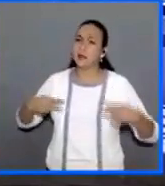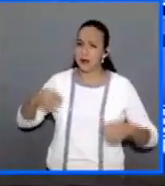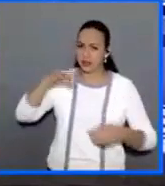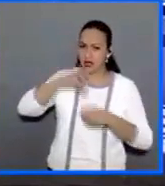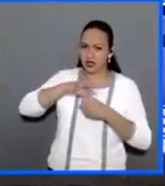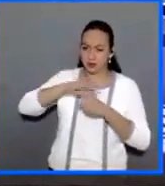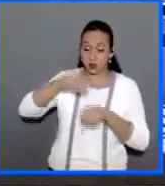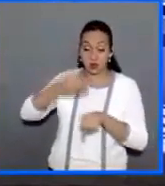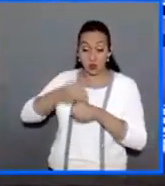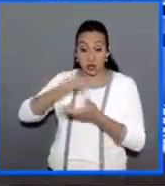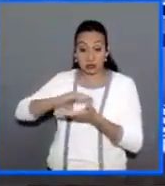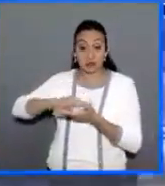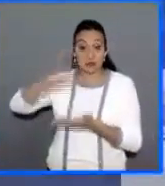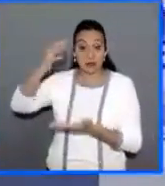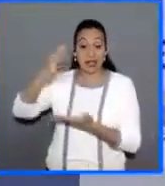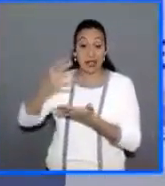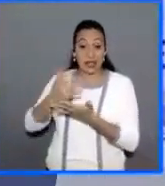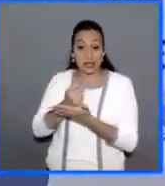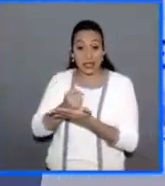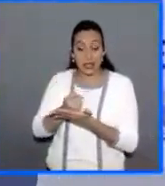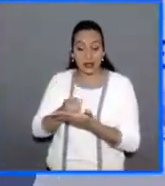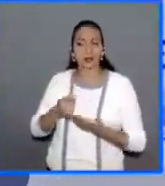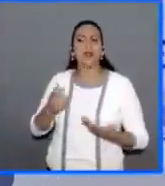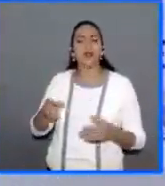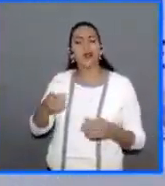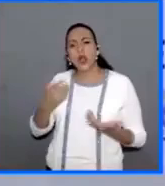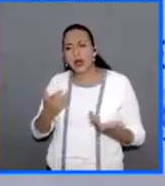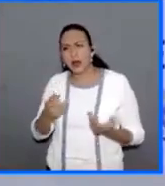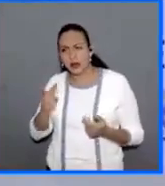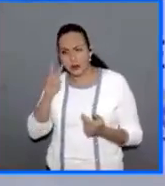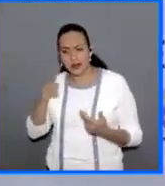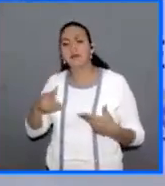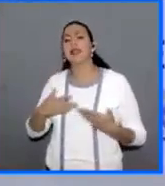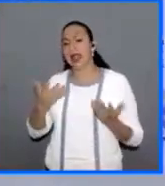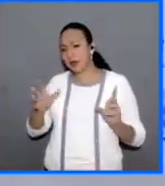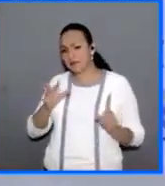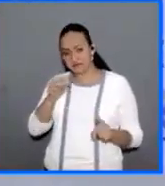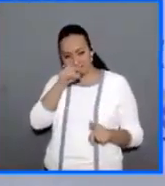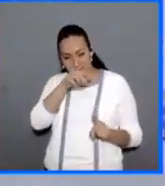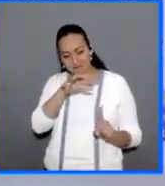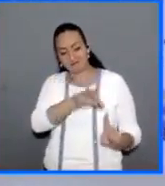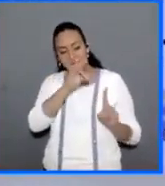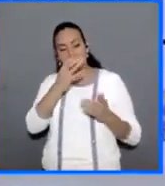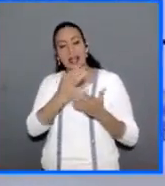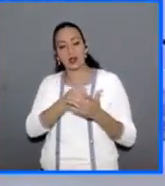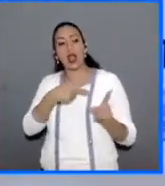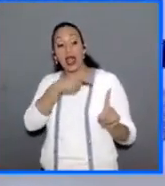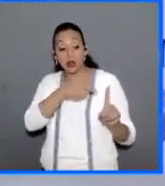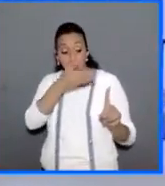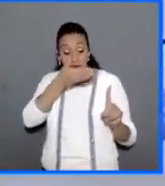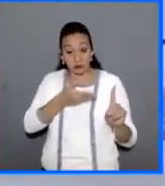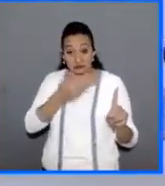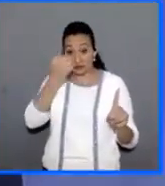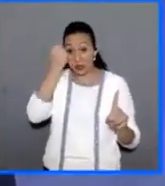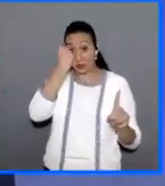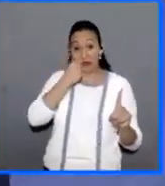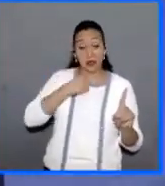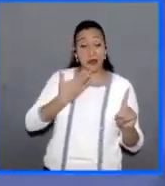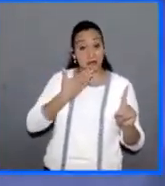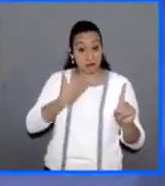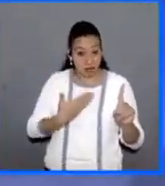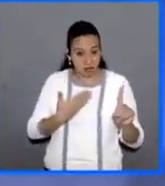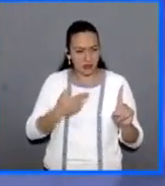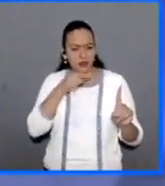de votos en la pasada elección judicial cumplan con los requisitos de elegibilidad que marca la ley y que no se encuentren en alguno de